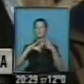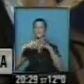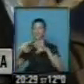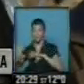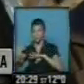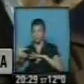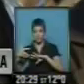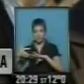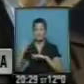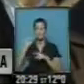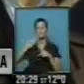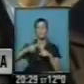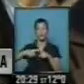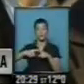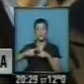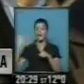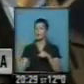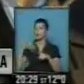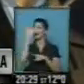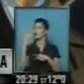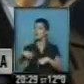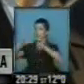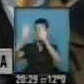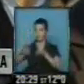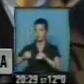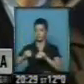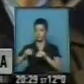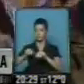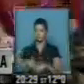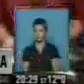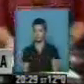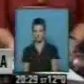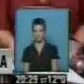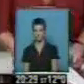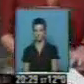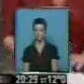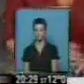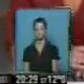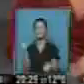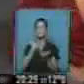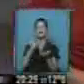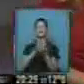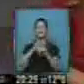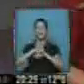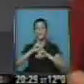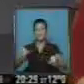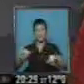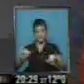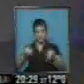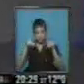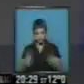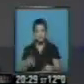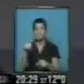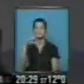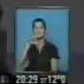forma de hacer política a toda la Argentina. Más sobre el cierre de campaña de los candidatos, en este